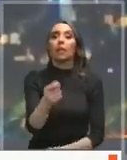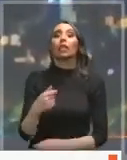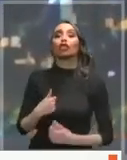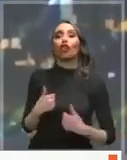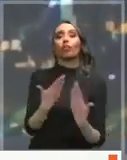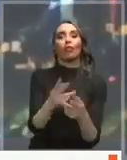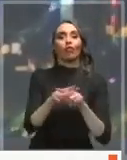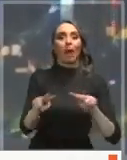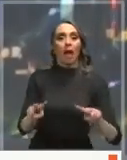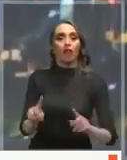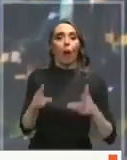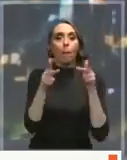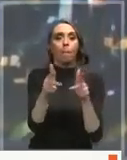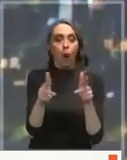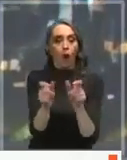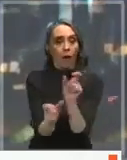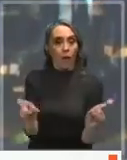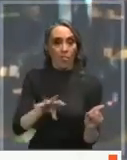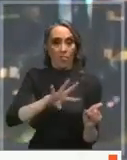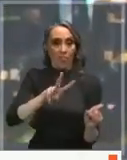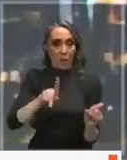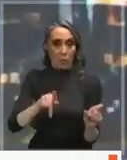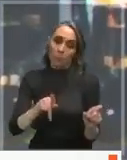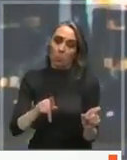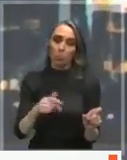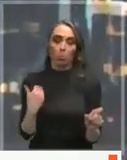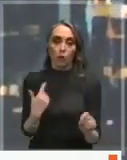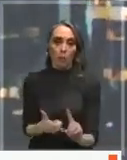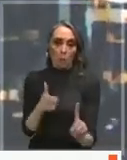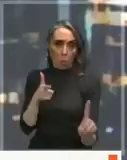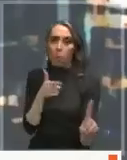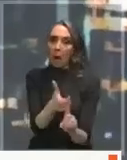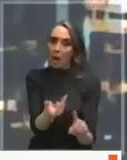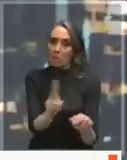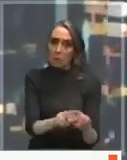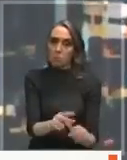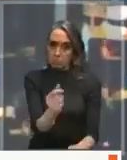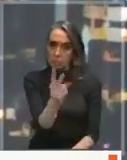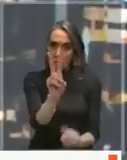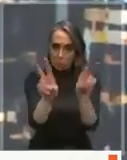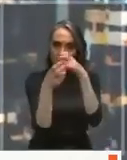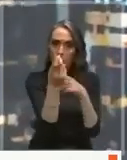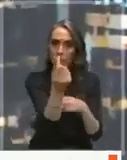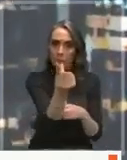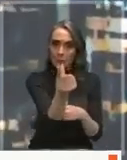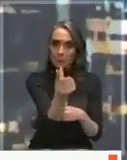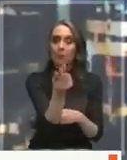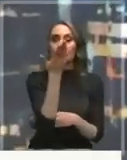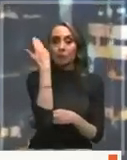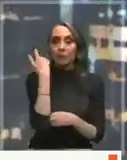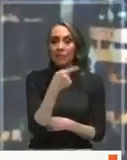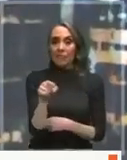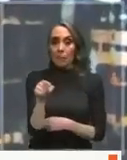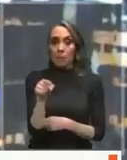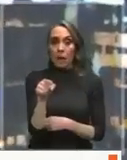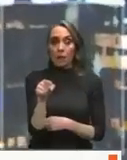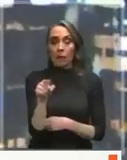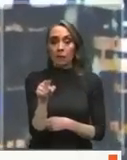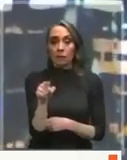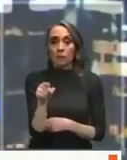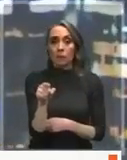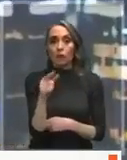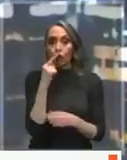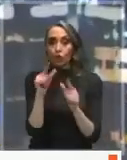tranquilidad. Lo que sucede es que los delincuentes están dispuestos a todo para lograr su cometido. Y hace algunas semanas mataron de un disparo a